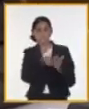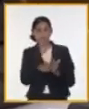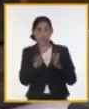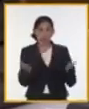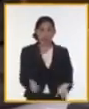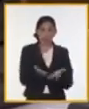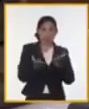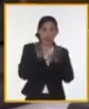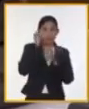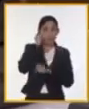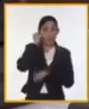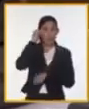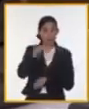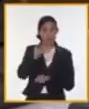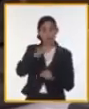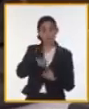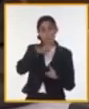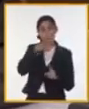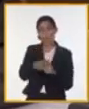la mujer o todas las